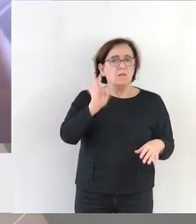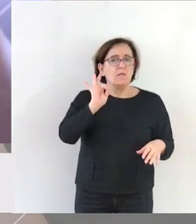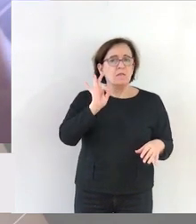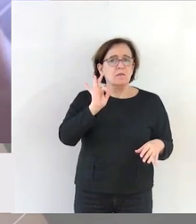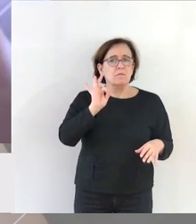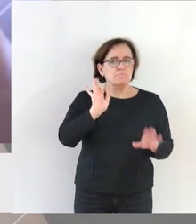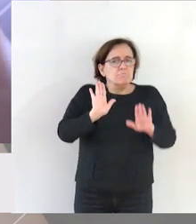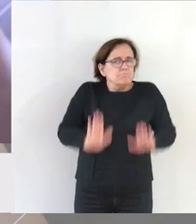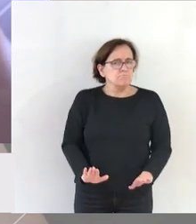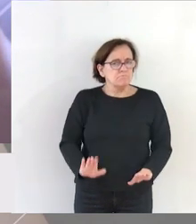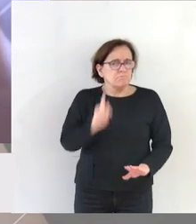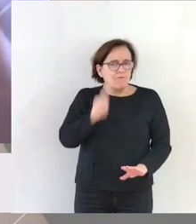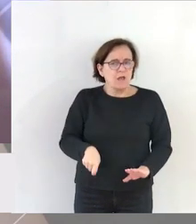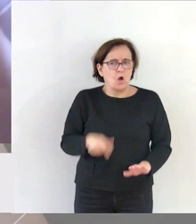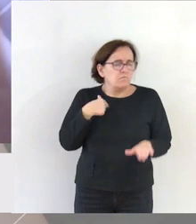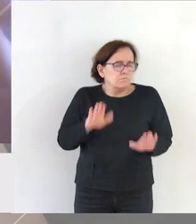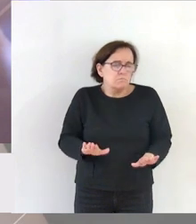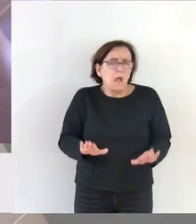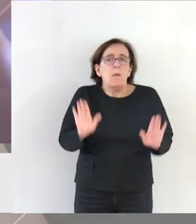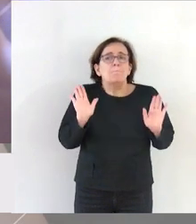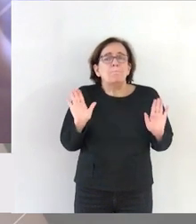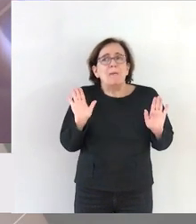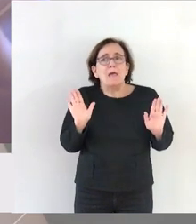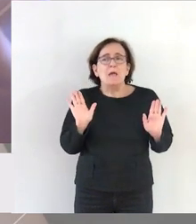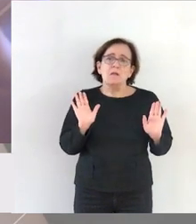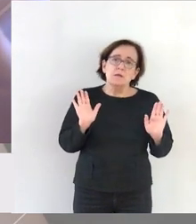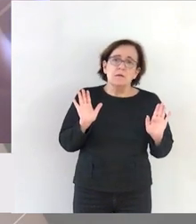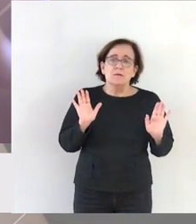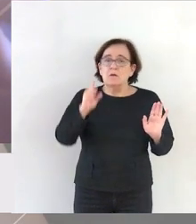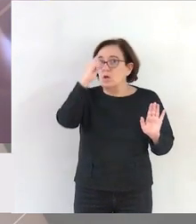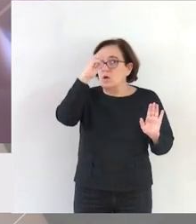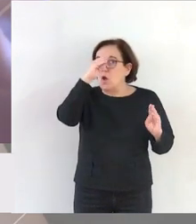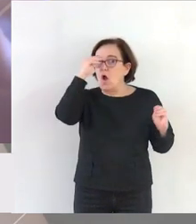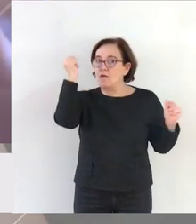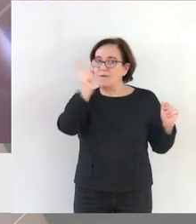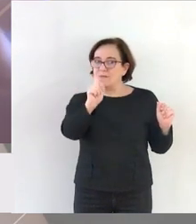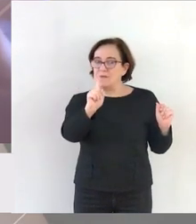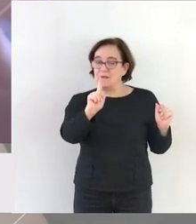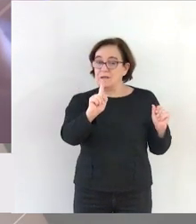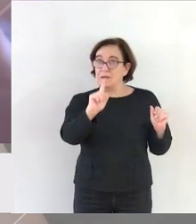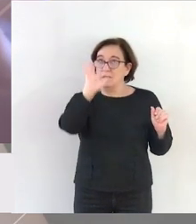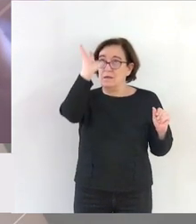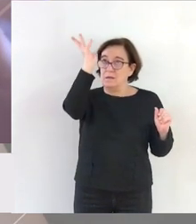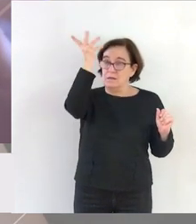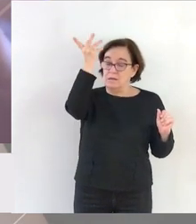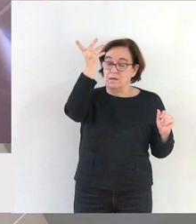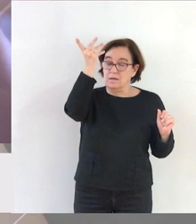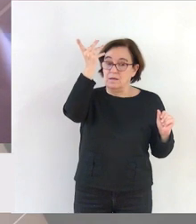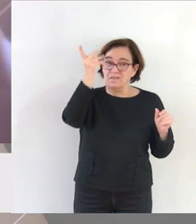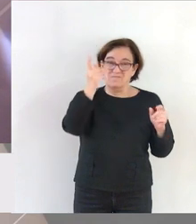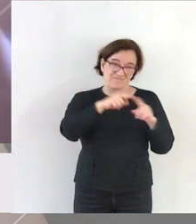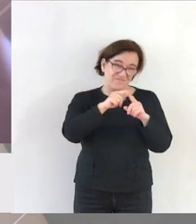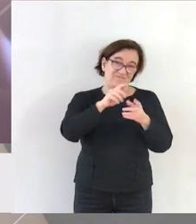deciden no moverse pero pero tenemos no podemos ignorar esa relación entre el cambio entre los los eventos